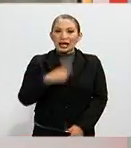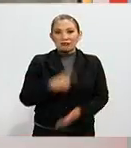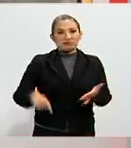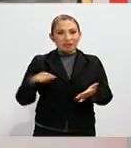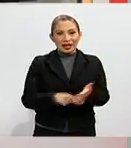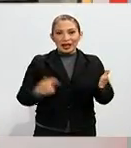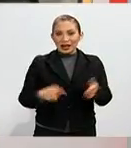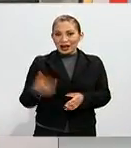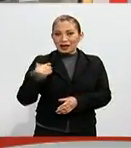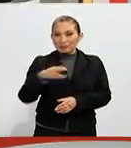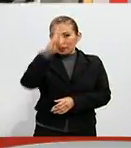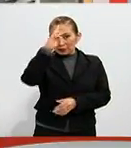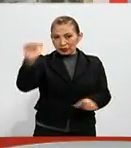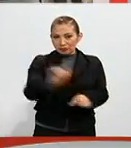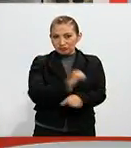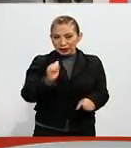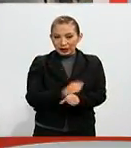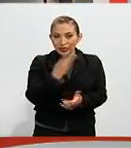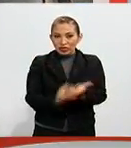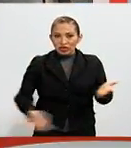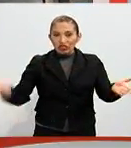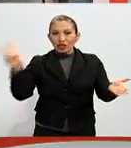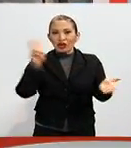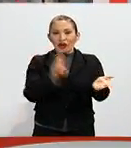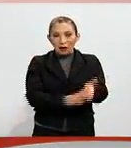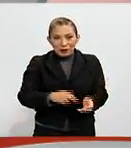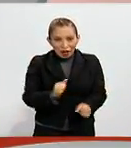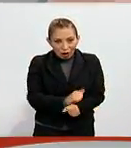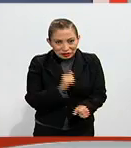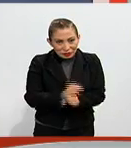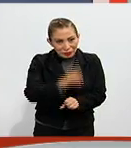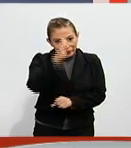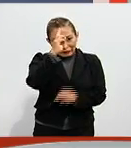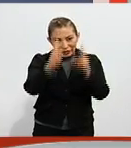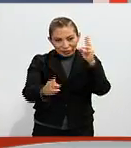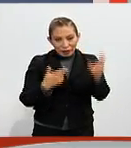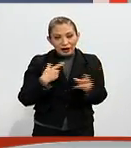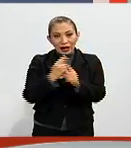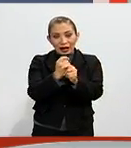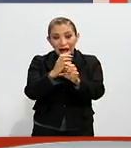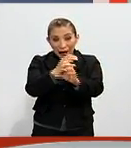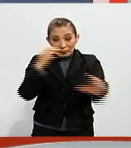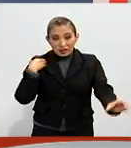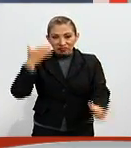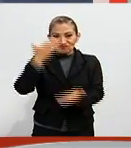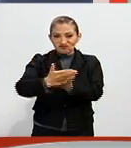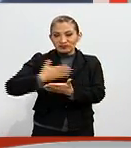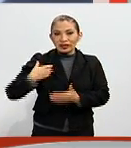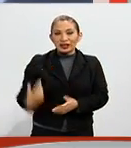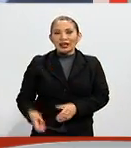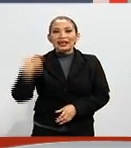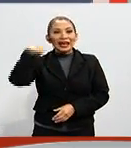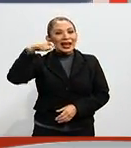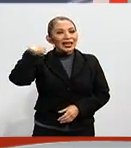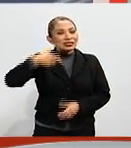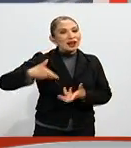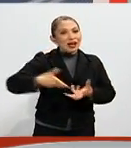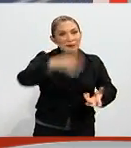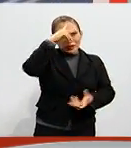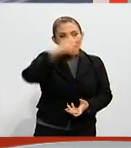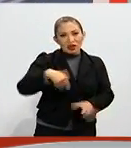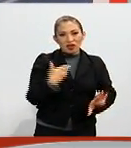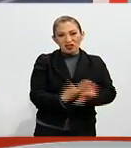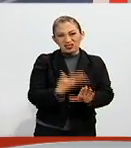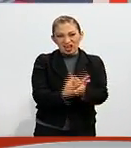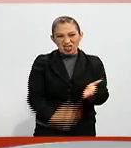Levantan la contingencia ambiental y el doble hoy no circula en el Valle de México. Transportistas bloquean autopista México-Querétaro contra el hoy no